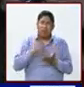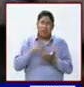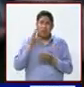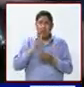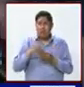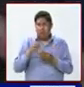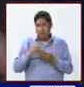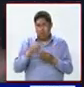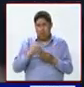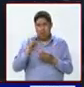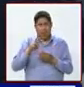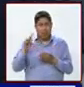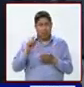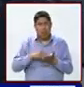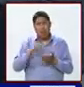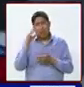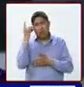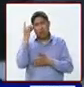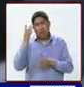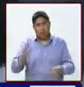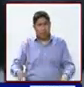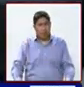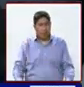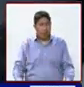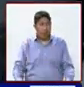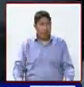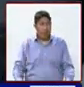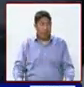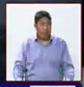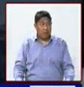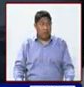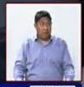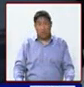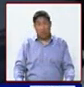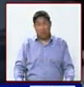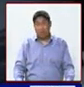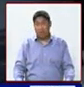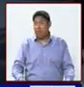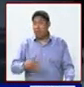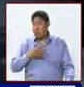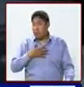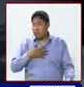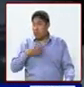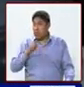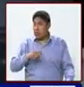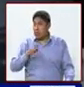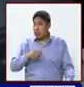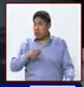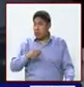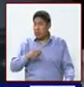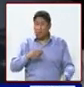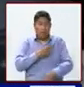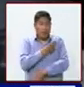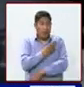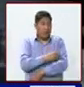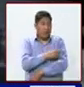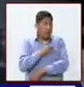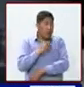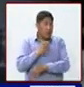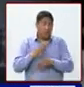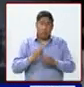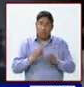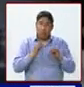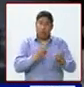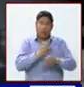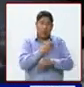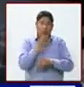$4,000. 28,000 volvían, sería. 28,000. Más voy a necesitar incluso para la hospitalización, la